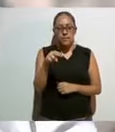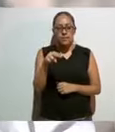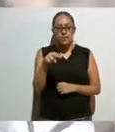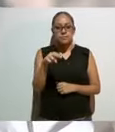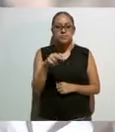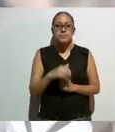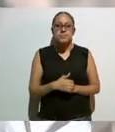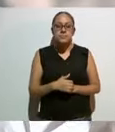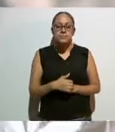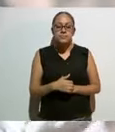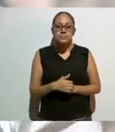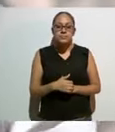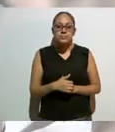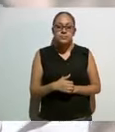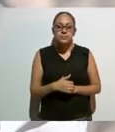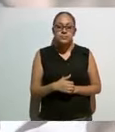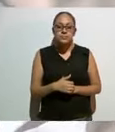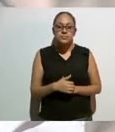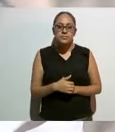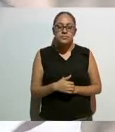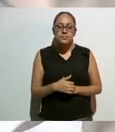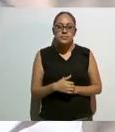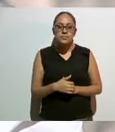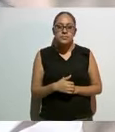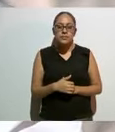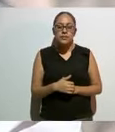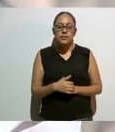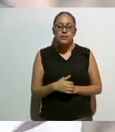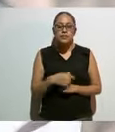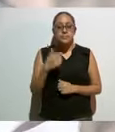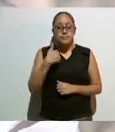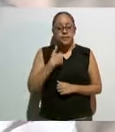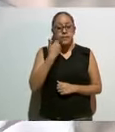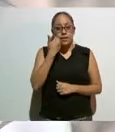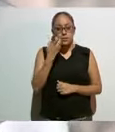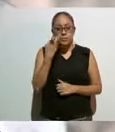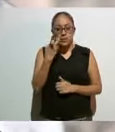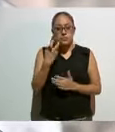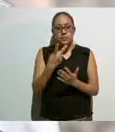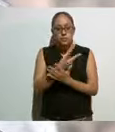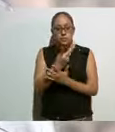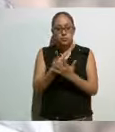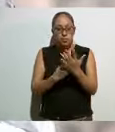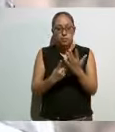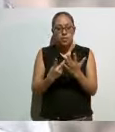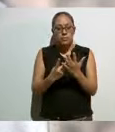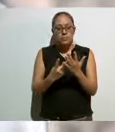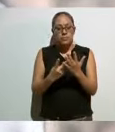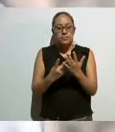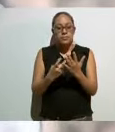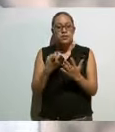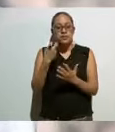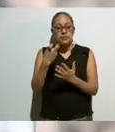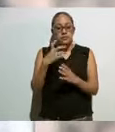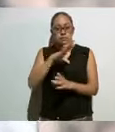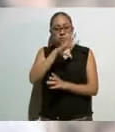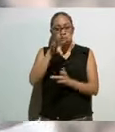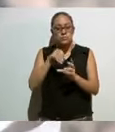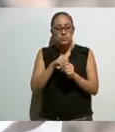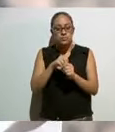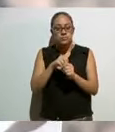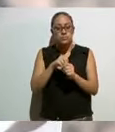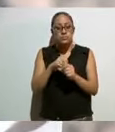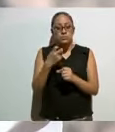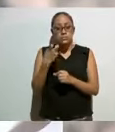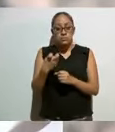vamos a que sea un programa integral. Es la regularización